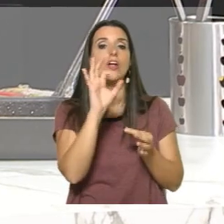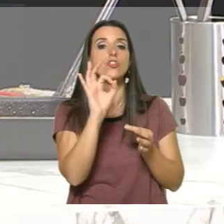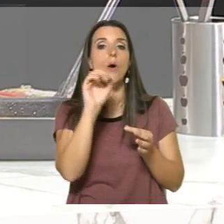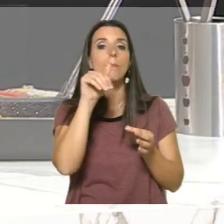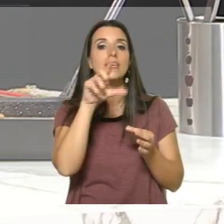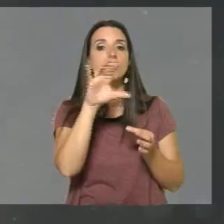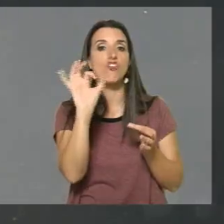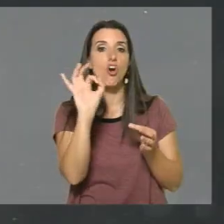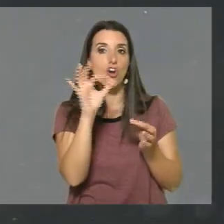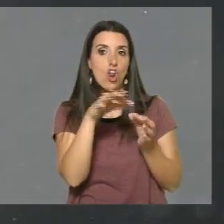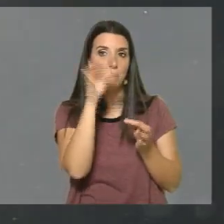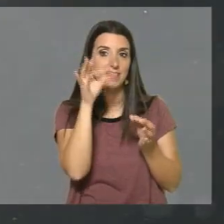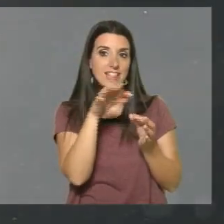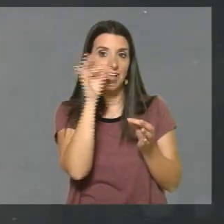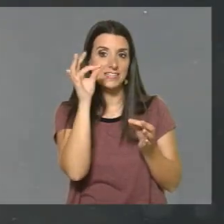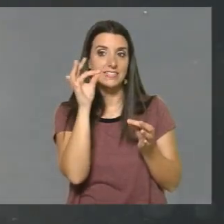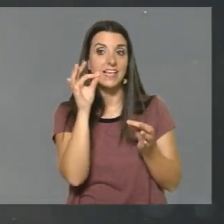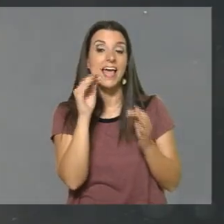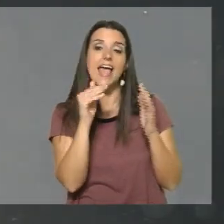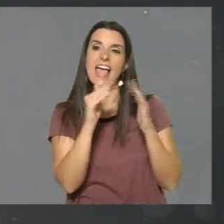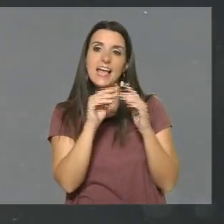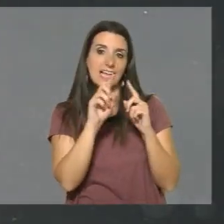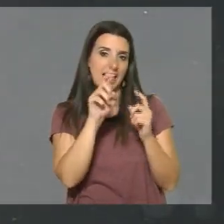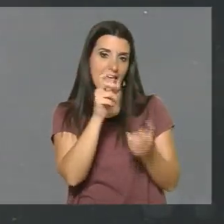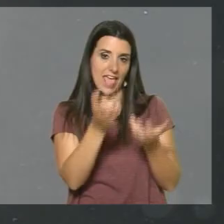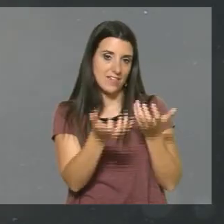sigue cocinando. En casa no me lo hagas servir así.